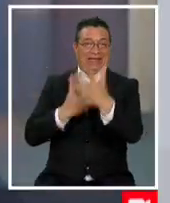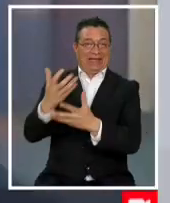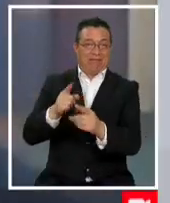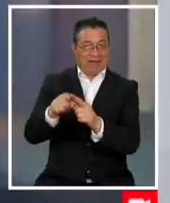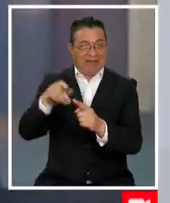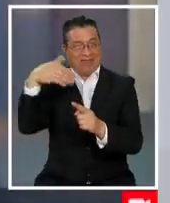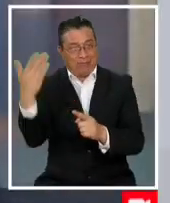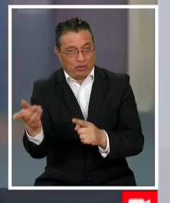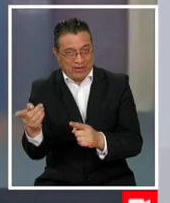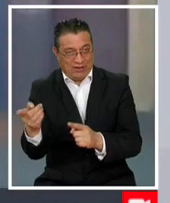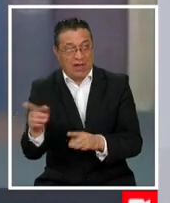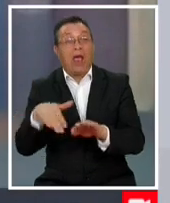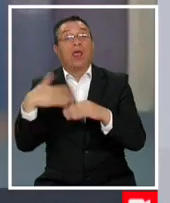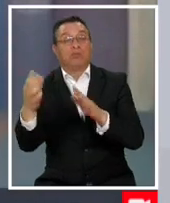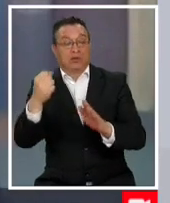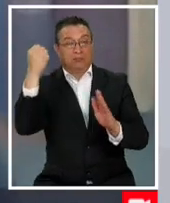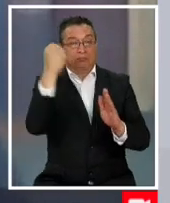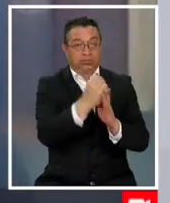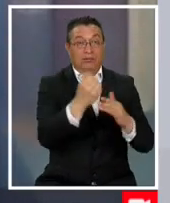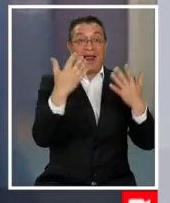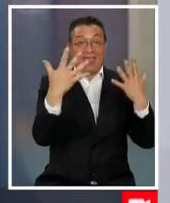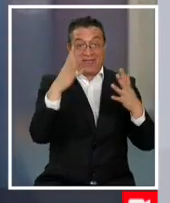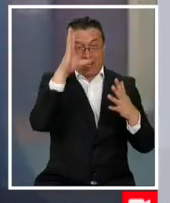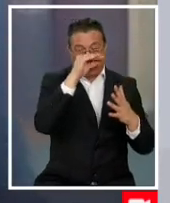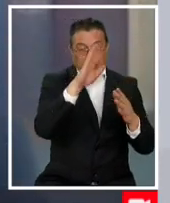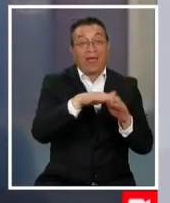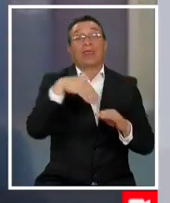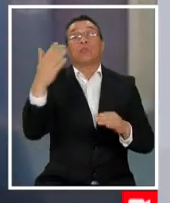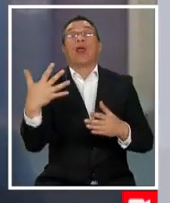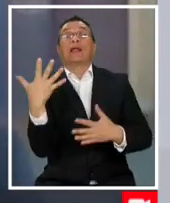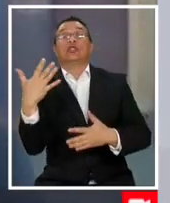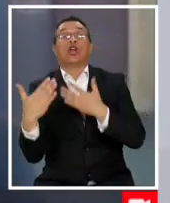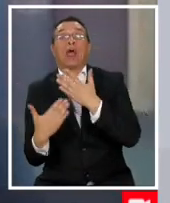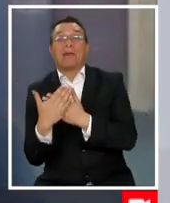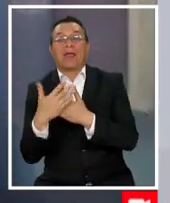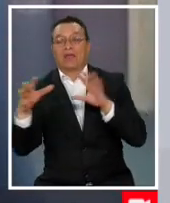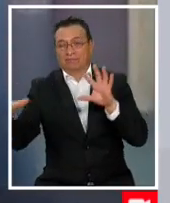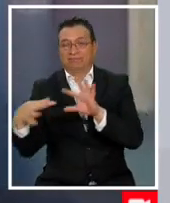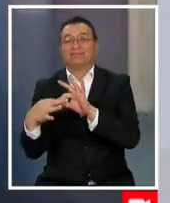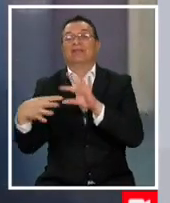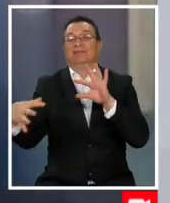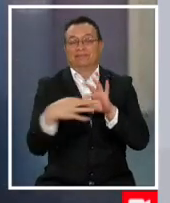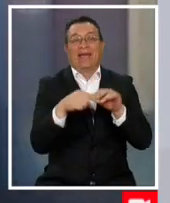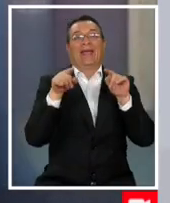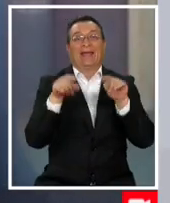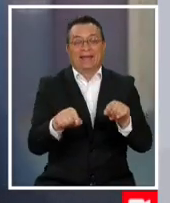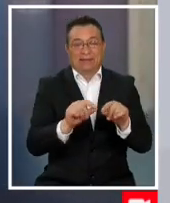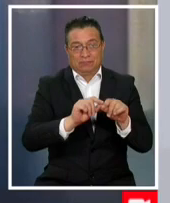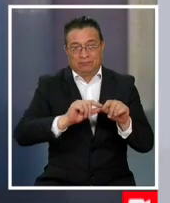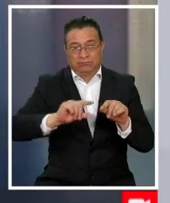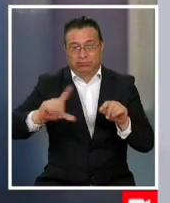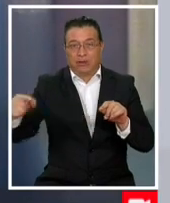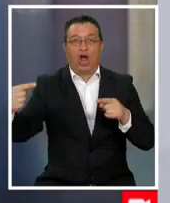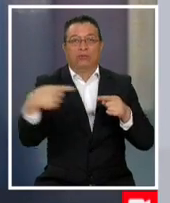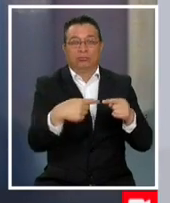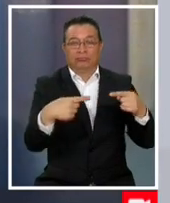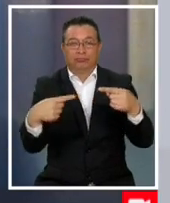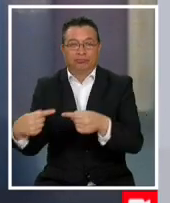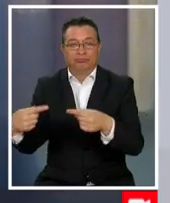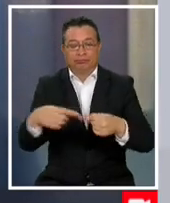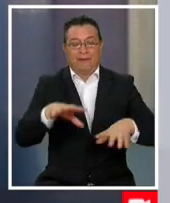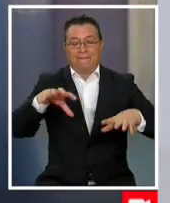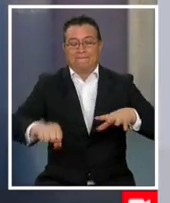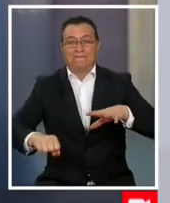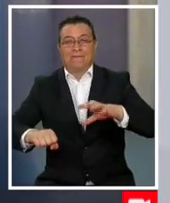Luego hay un homicidio a las 10 de la noche y otro homicidio a las 5 de la mañana, directamente vinculado con este germen, donde comienza una